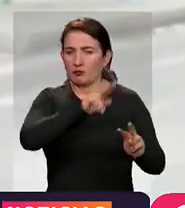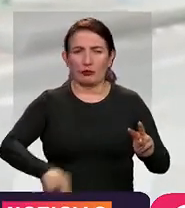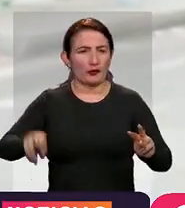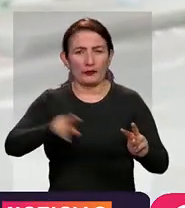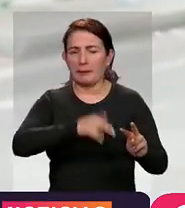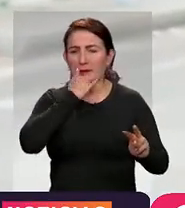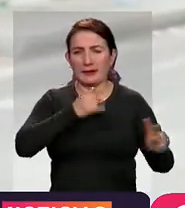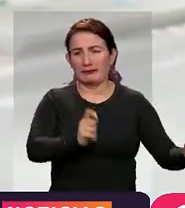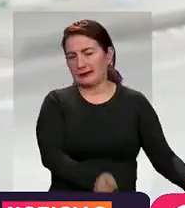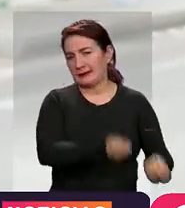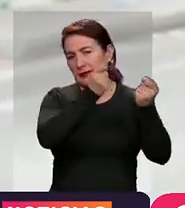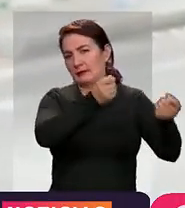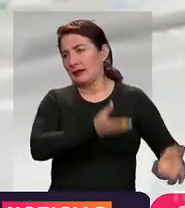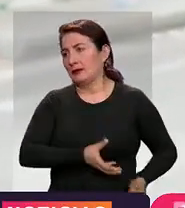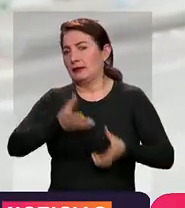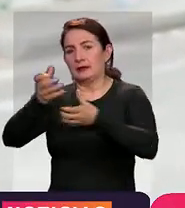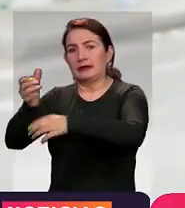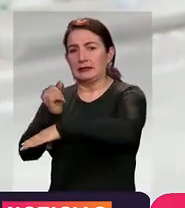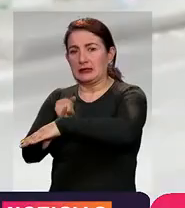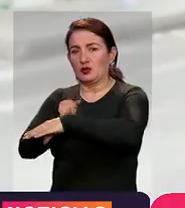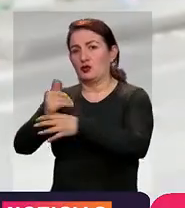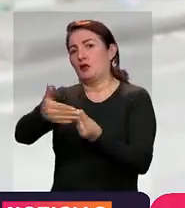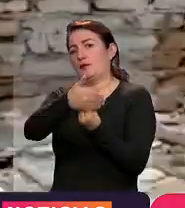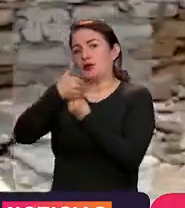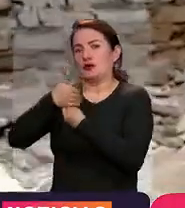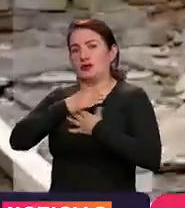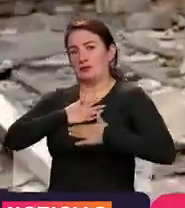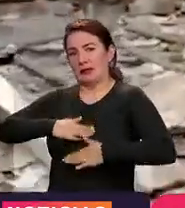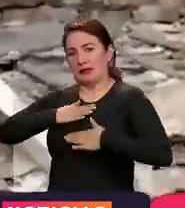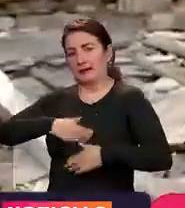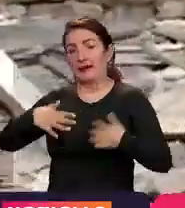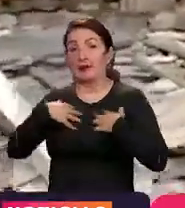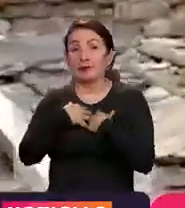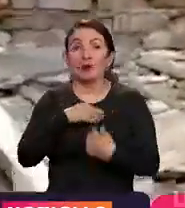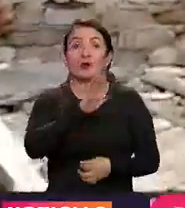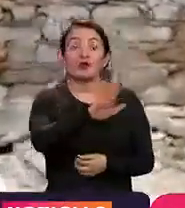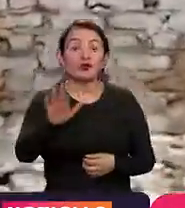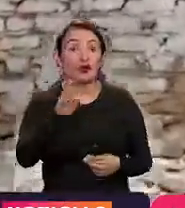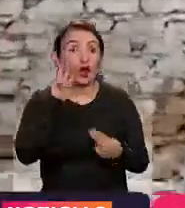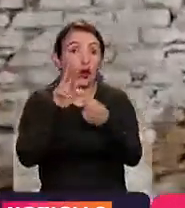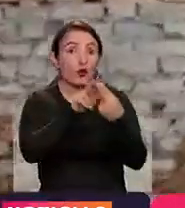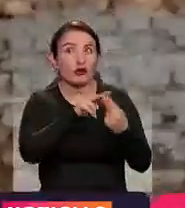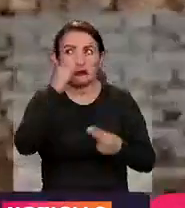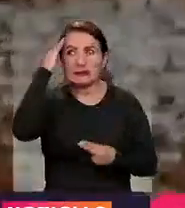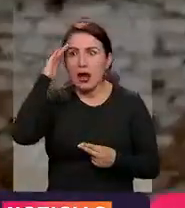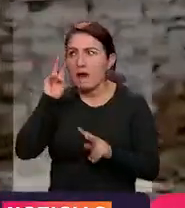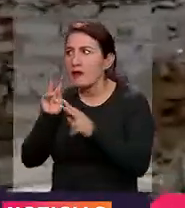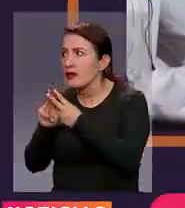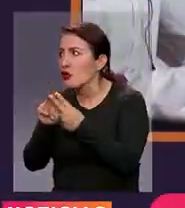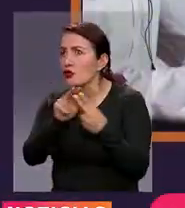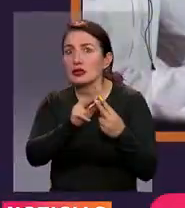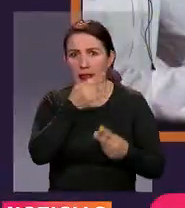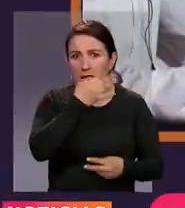cuales fueron entregados al Instituto Distrital de Protección y Bienestar Animal. Si usted conoce un caso de maltrato animal,